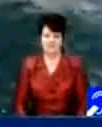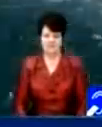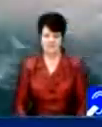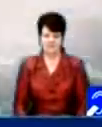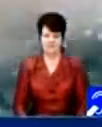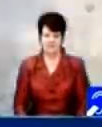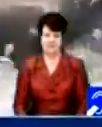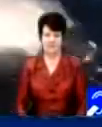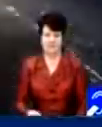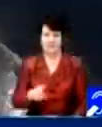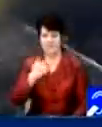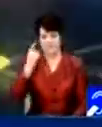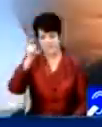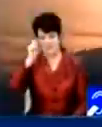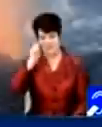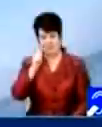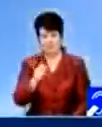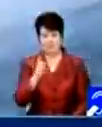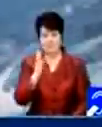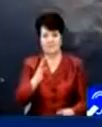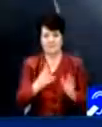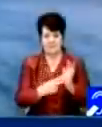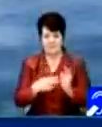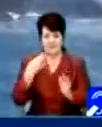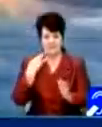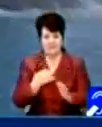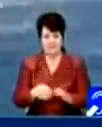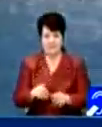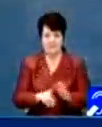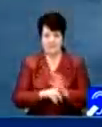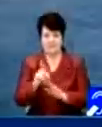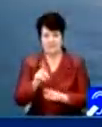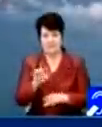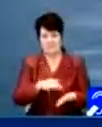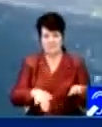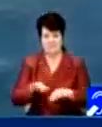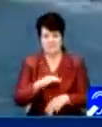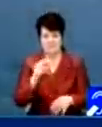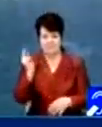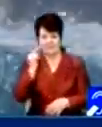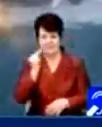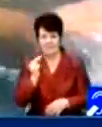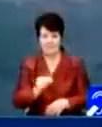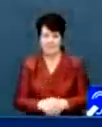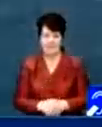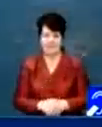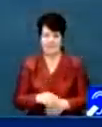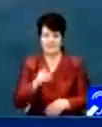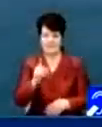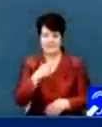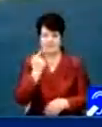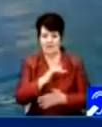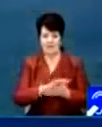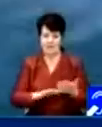Aitor Francesena, un bărbat de 47 de ani, și-a pierdut vederea în urma unui accident la surf. În ciuda handicapului său, Aitor a continuat